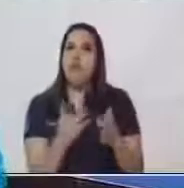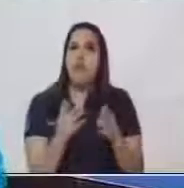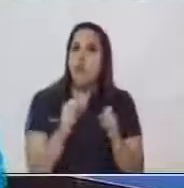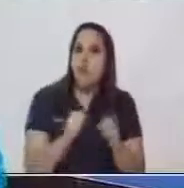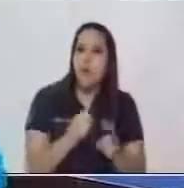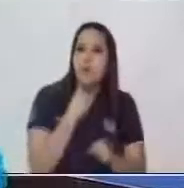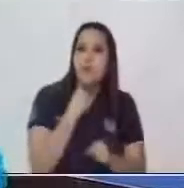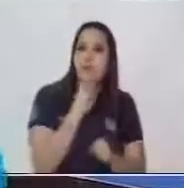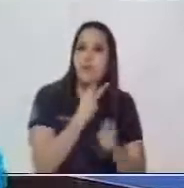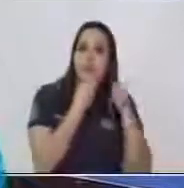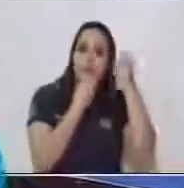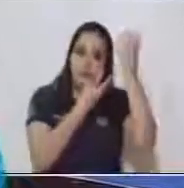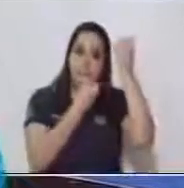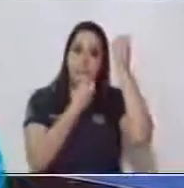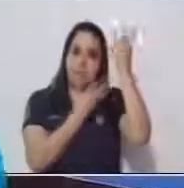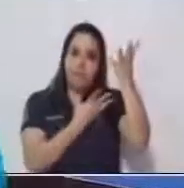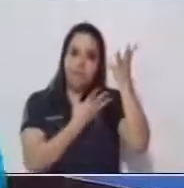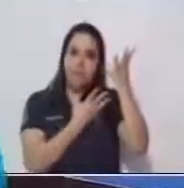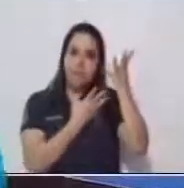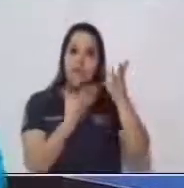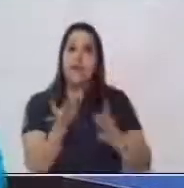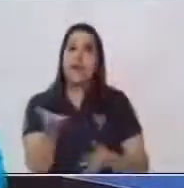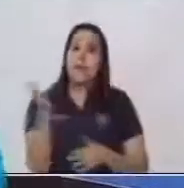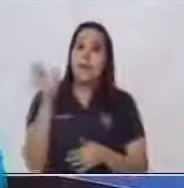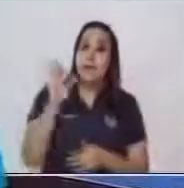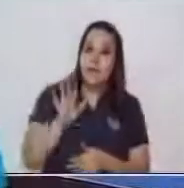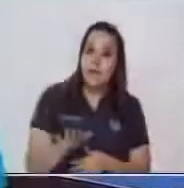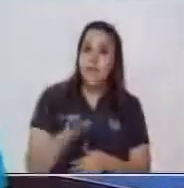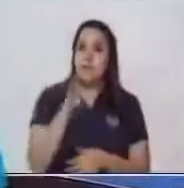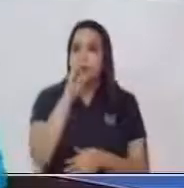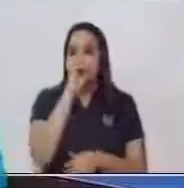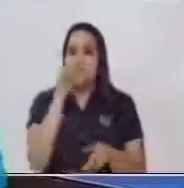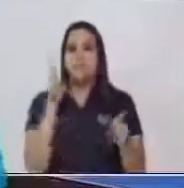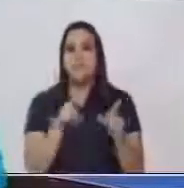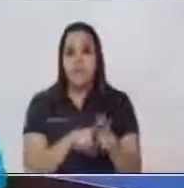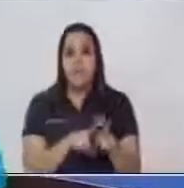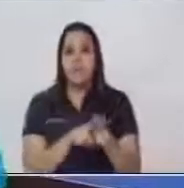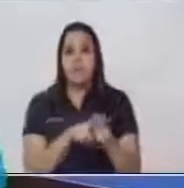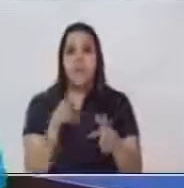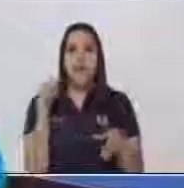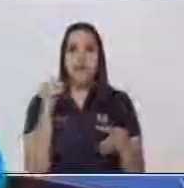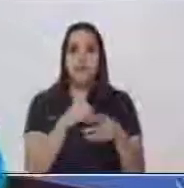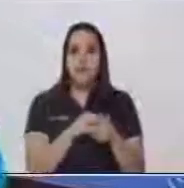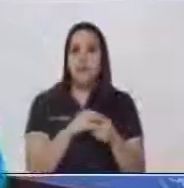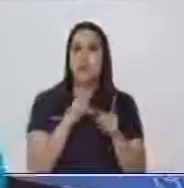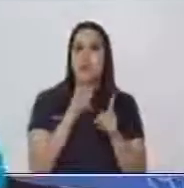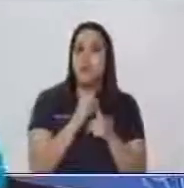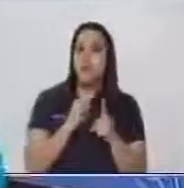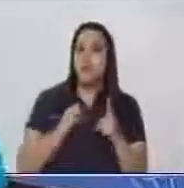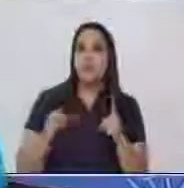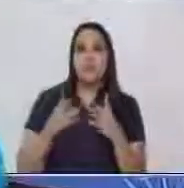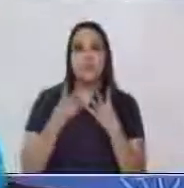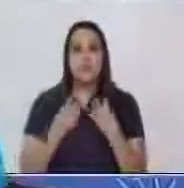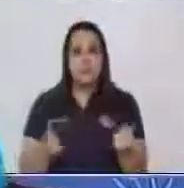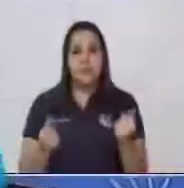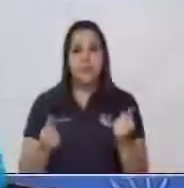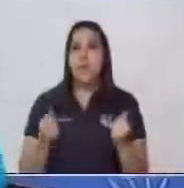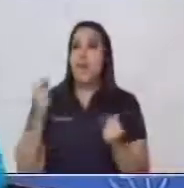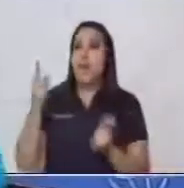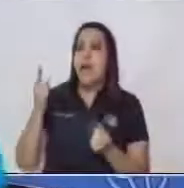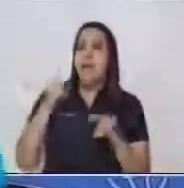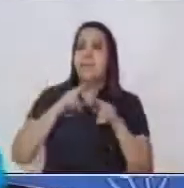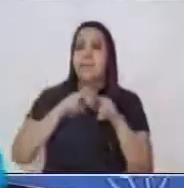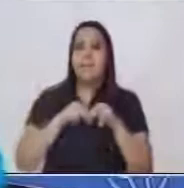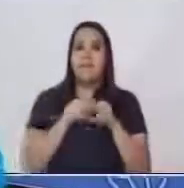quieren transmitir. Pero luego está, siempre dentro de las oraciones simples, esas oraciones según